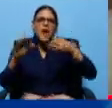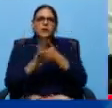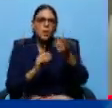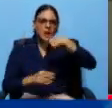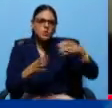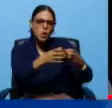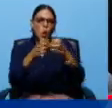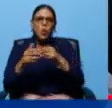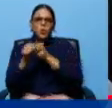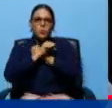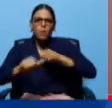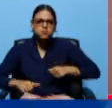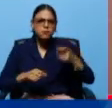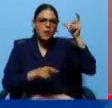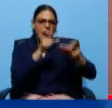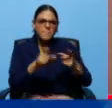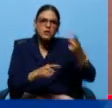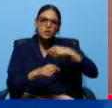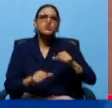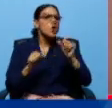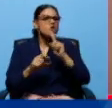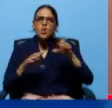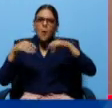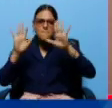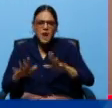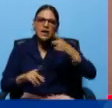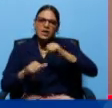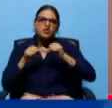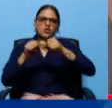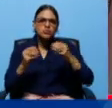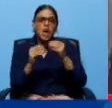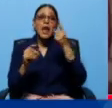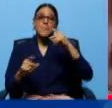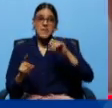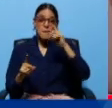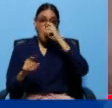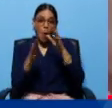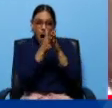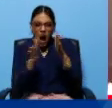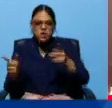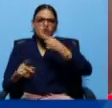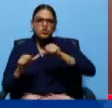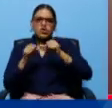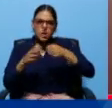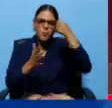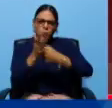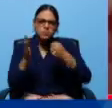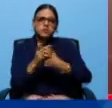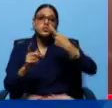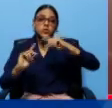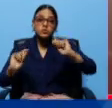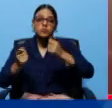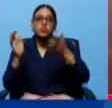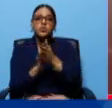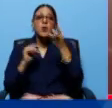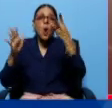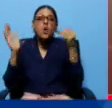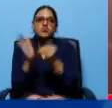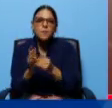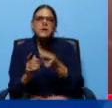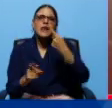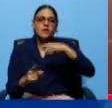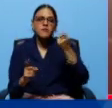brigadas, que no para, que todo el año está reparando. Durante el año hemos reparado 8.000, está entregando usted hoy 500 y se están